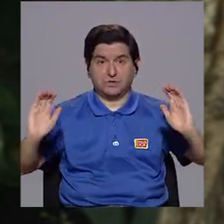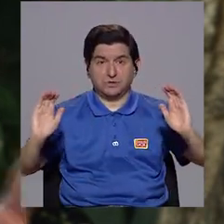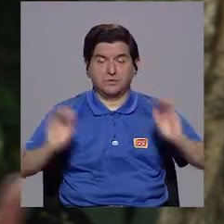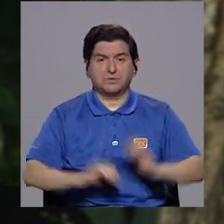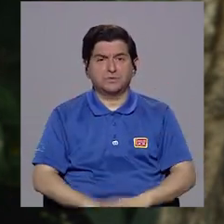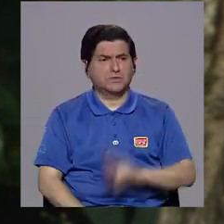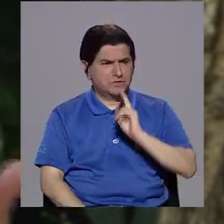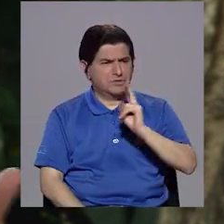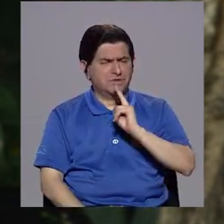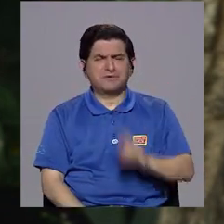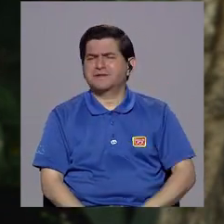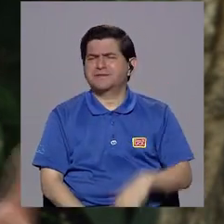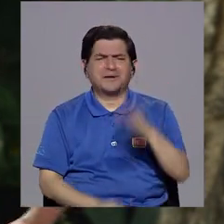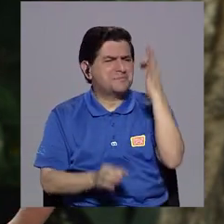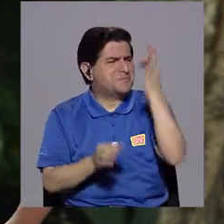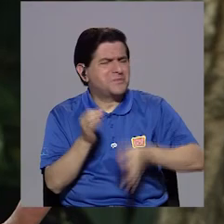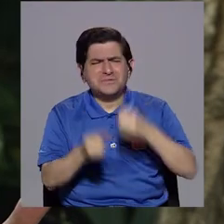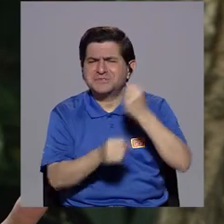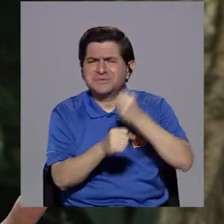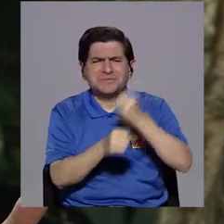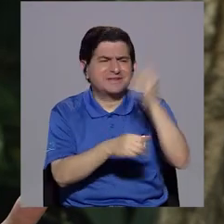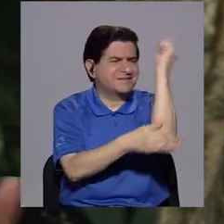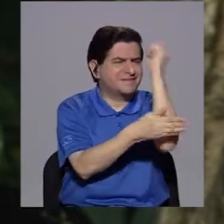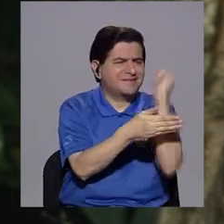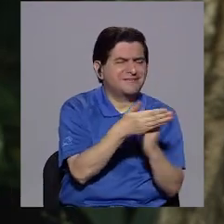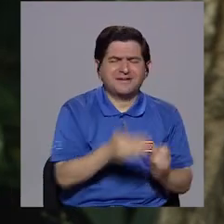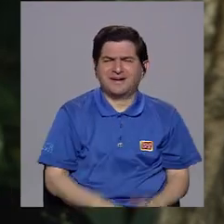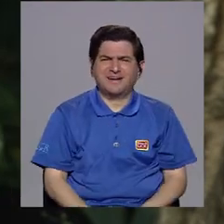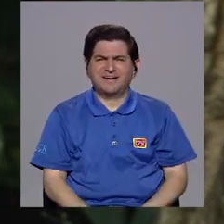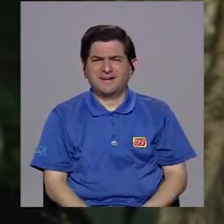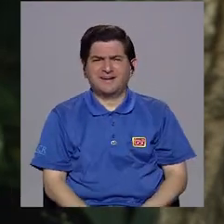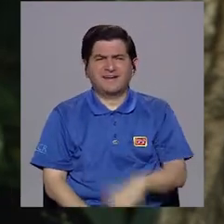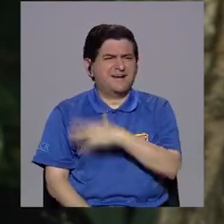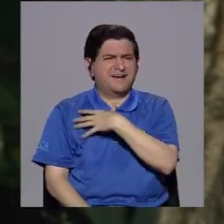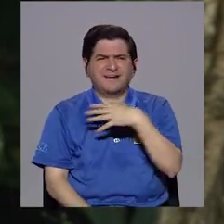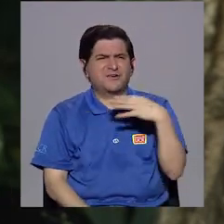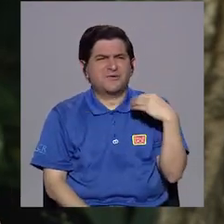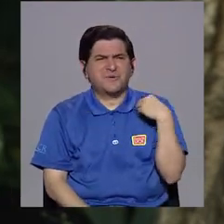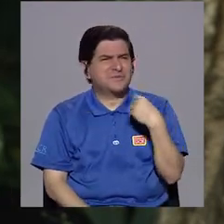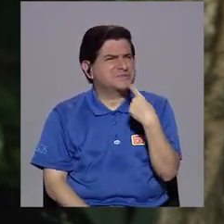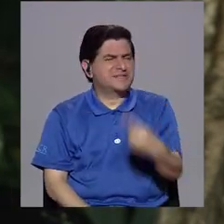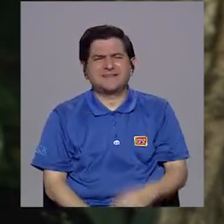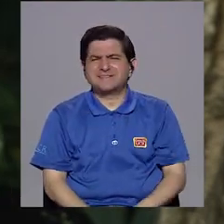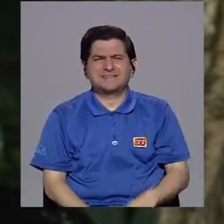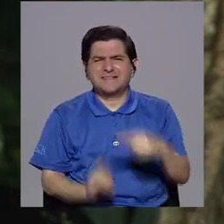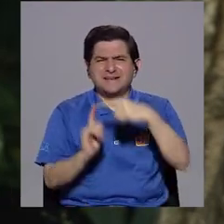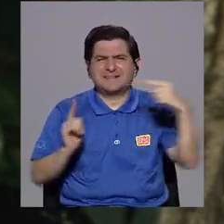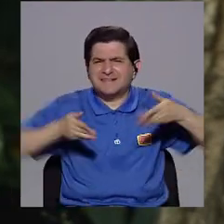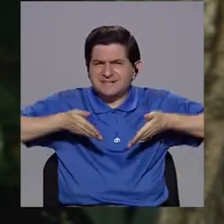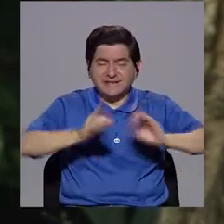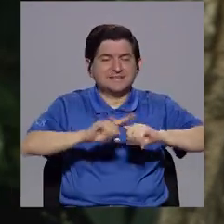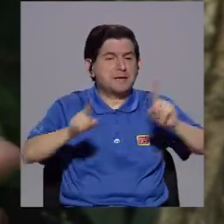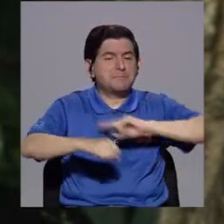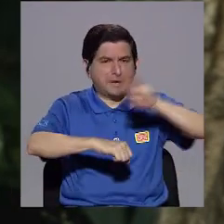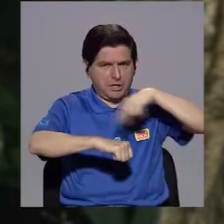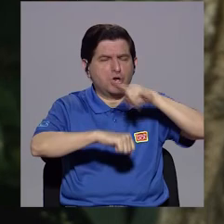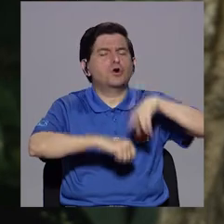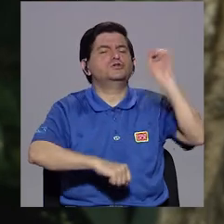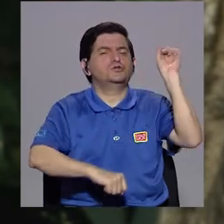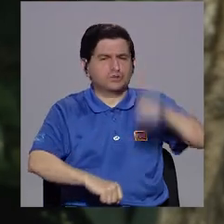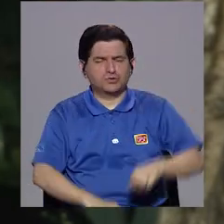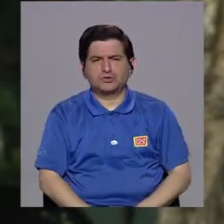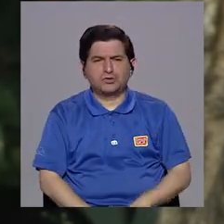es realmente sencillo trabajar con arte, ¿verdad? Es casi que, no me gusta la palabra innata, pero es casi que una cosa como muy